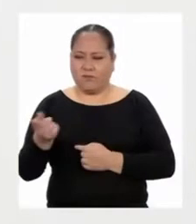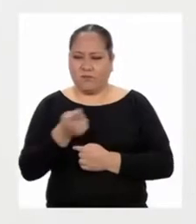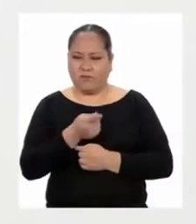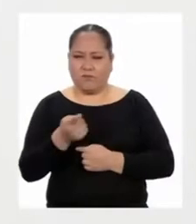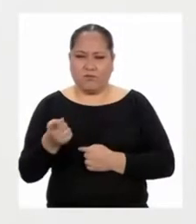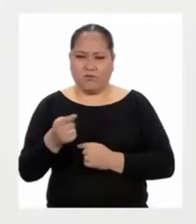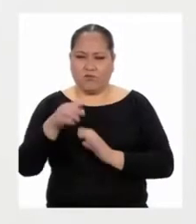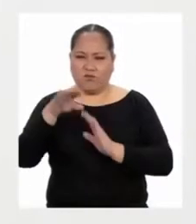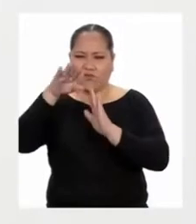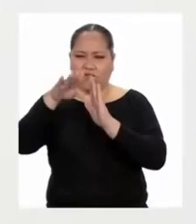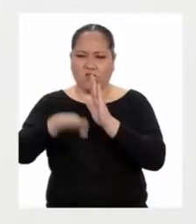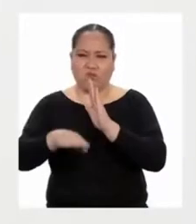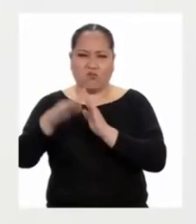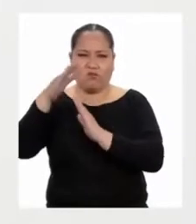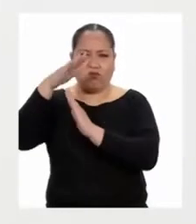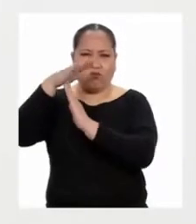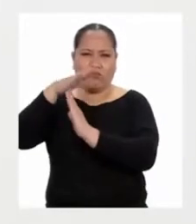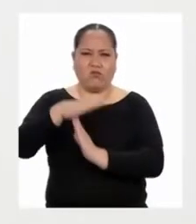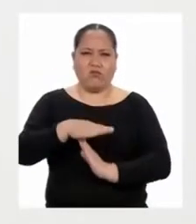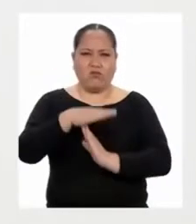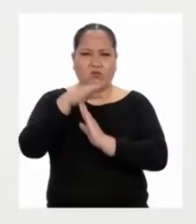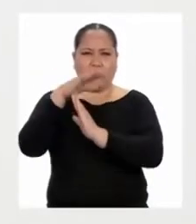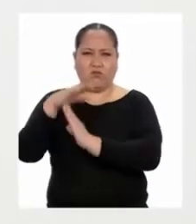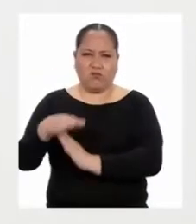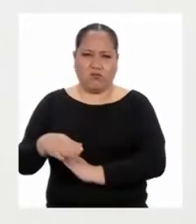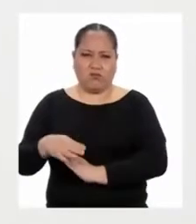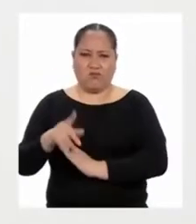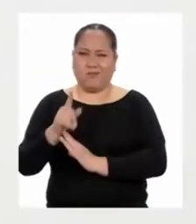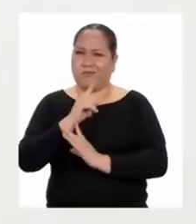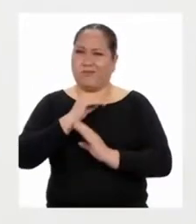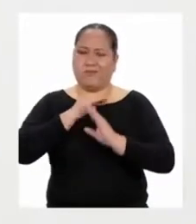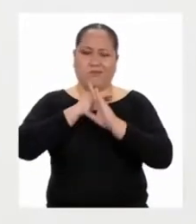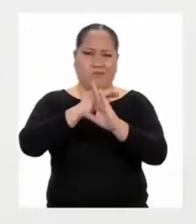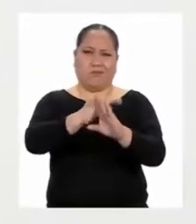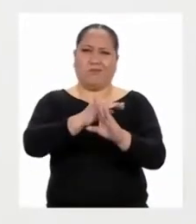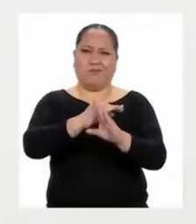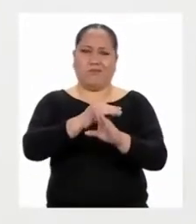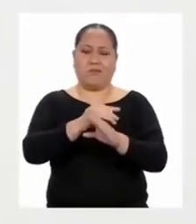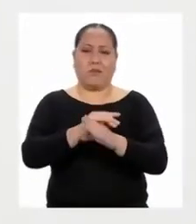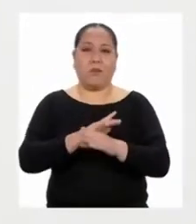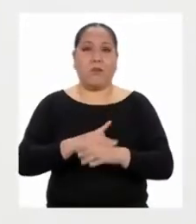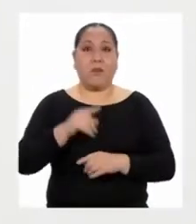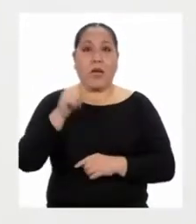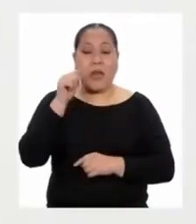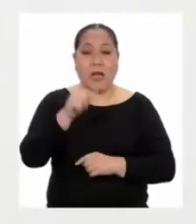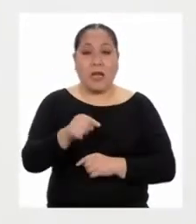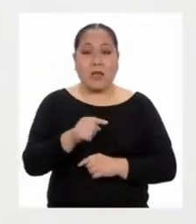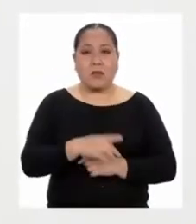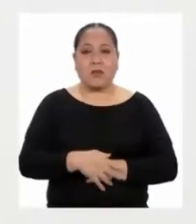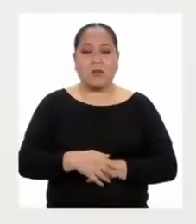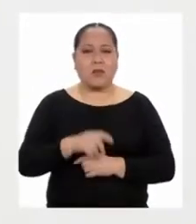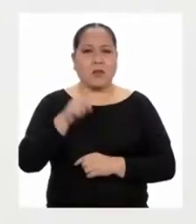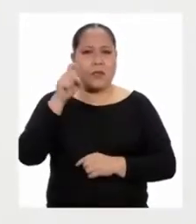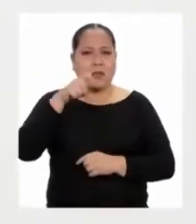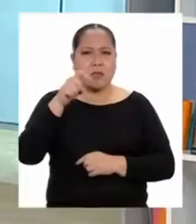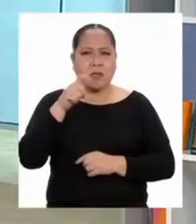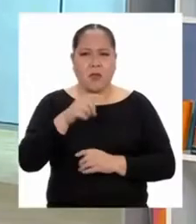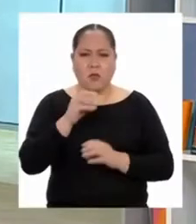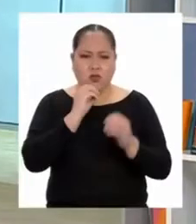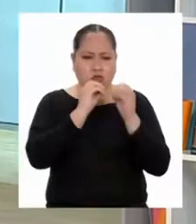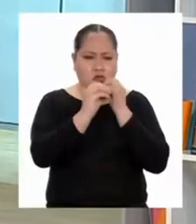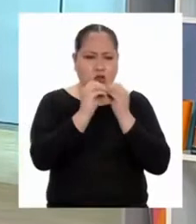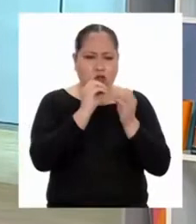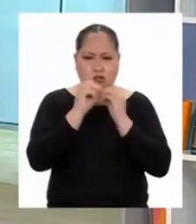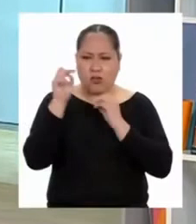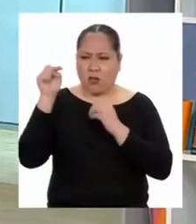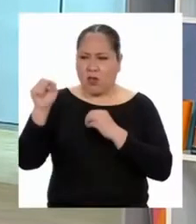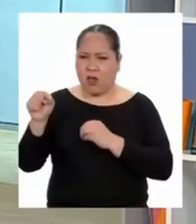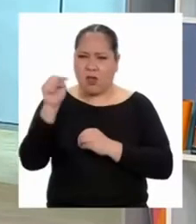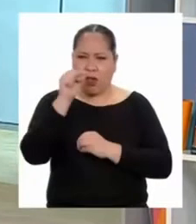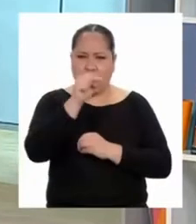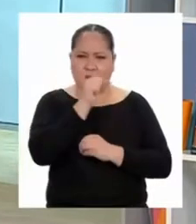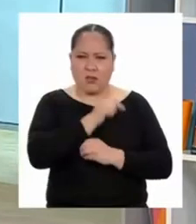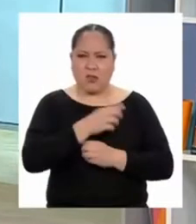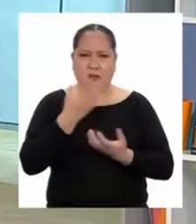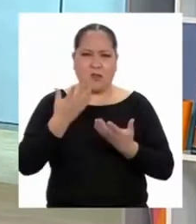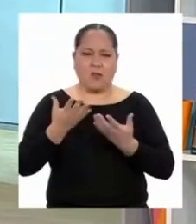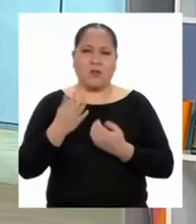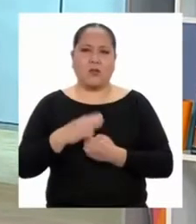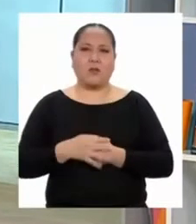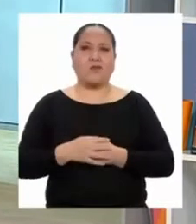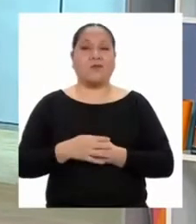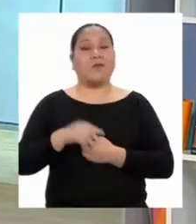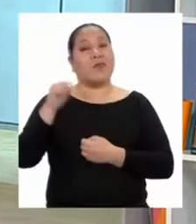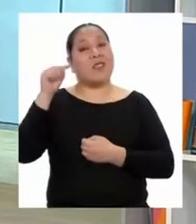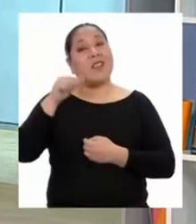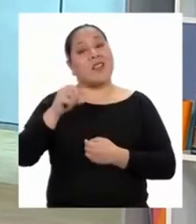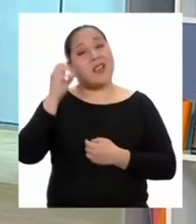parar. Para que eso suceda, todos debemos de tomar acción ante esos tratos injustos. Por eso, el reto